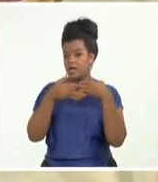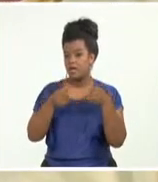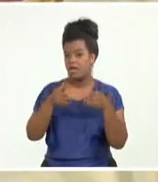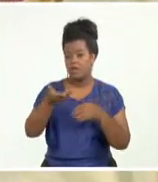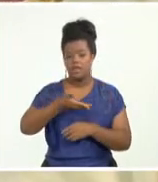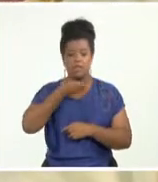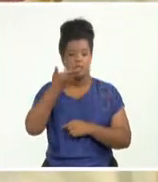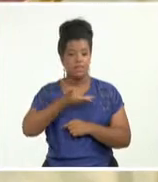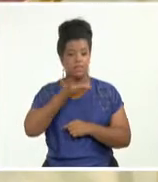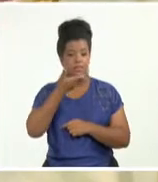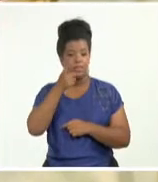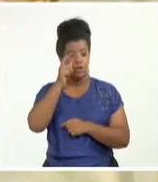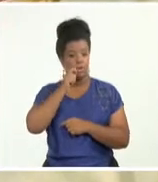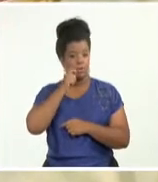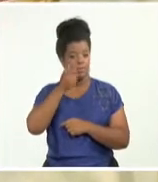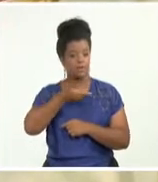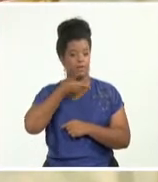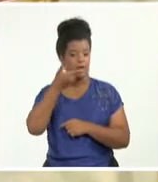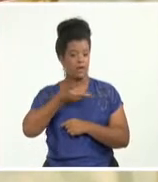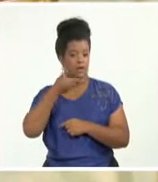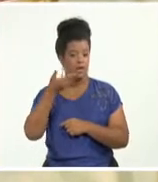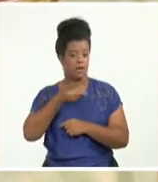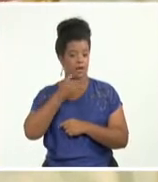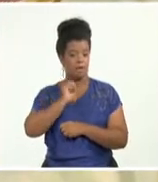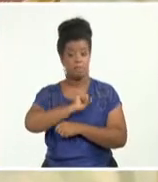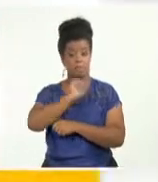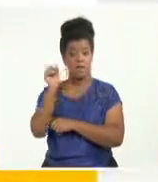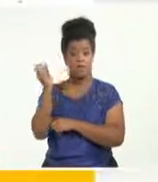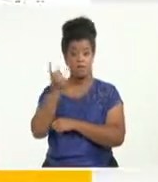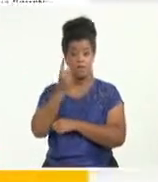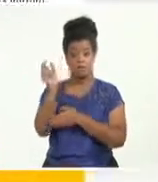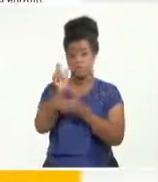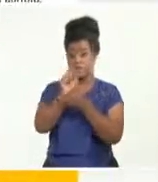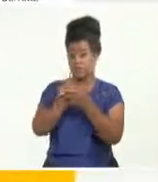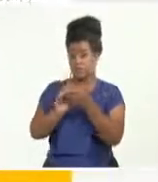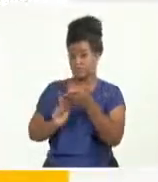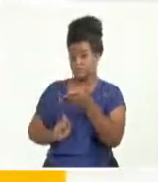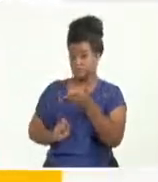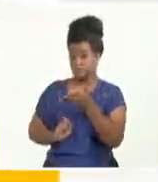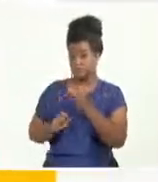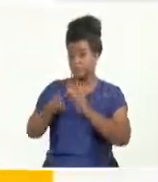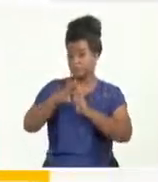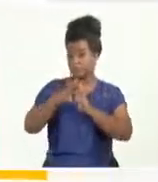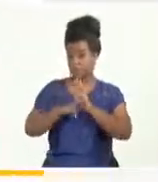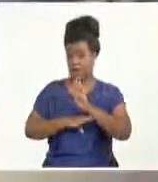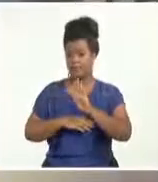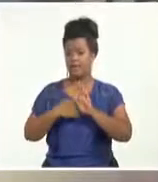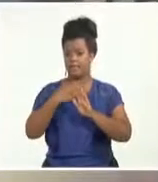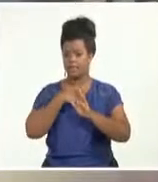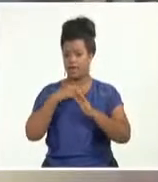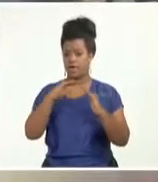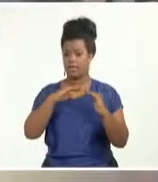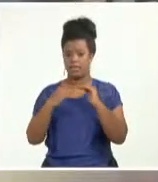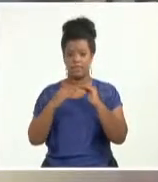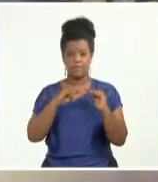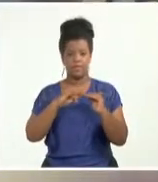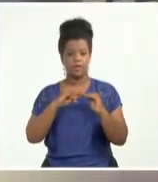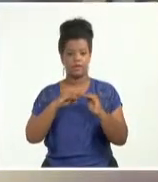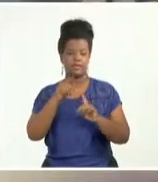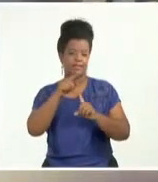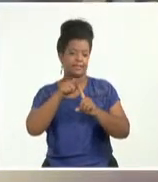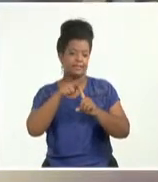una cuestión humana del Premio Nacional de Literatura Luis Álvarez Álvarez. El programa incluye debates sobre técnicas narrativas,